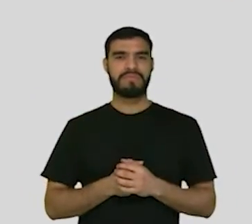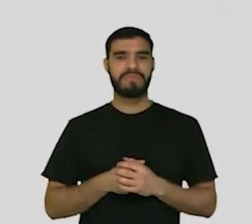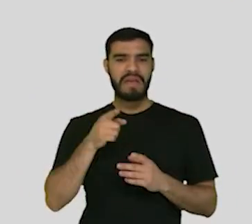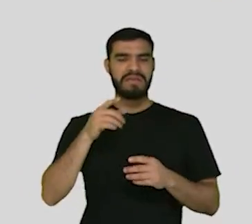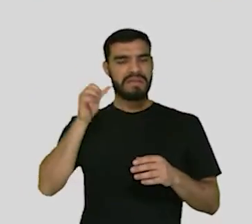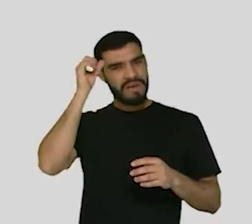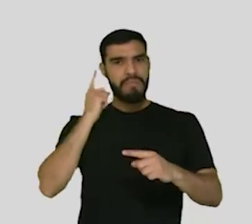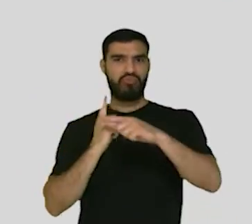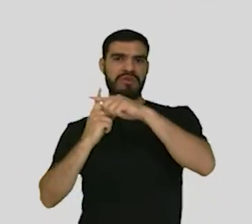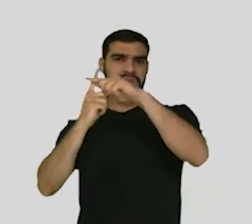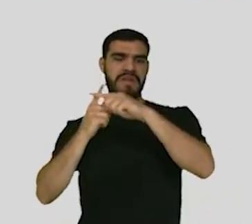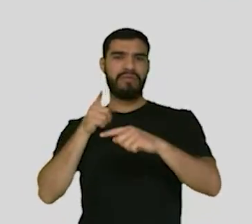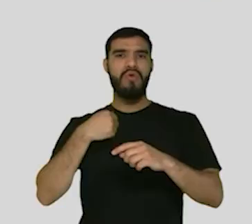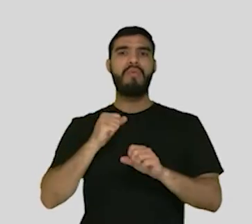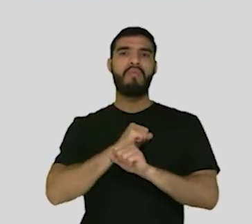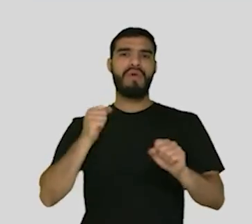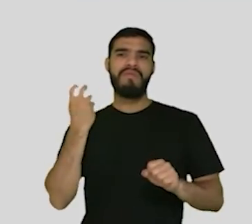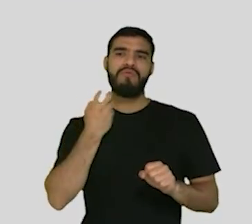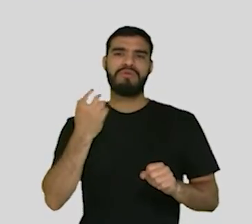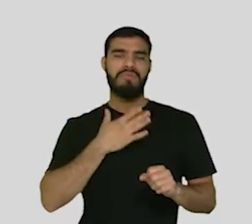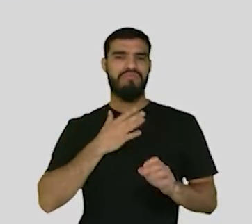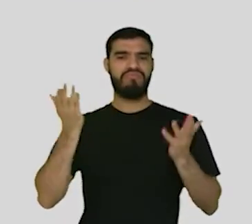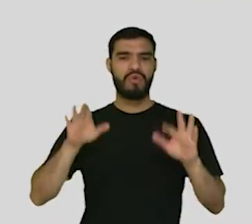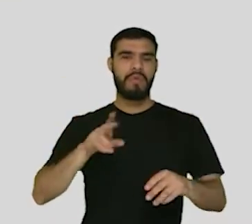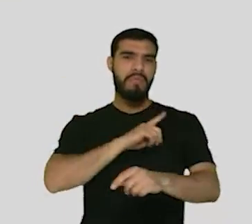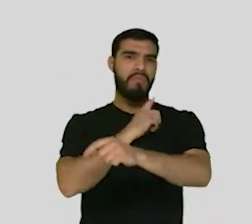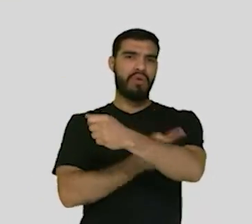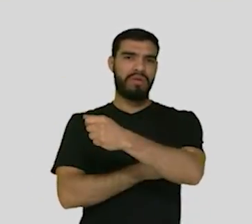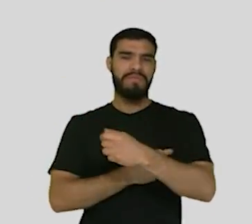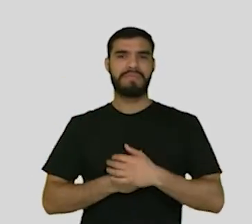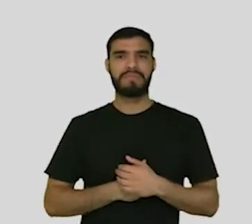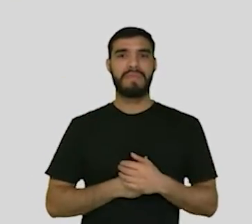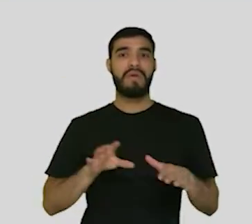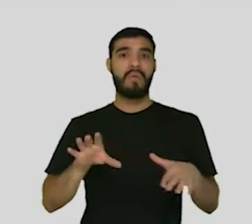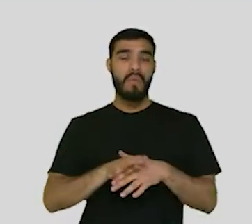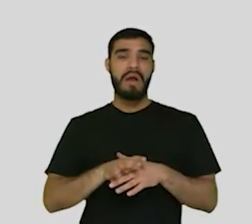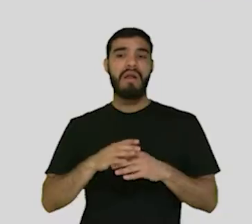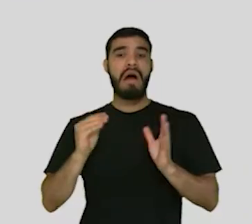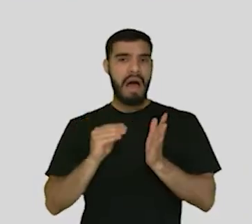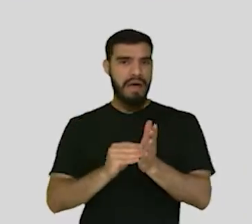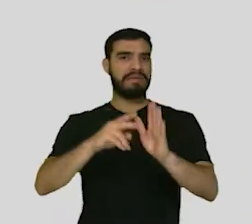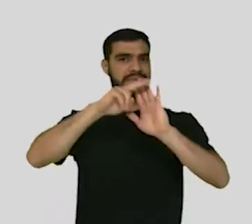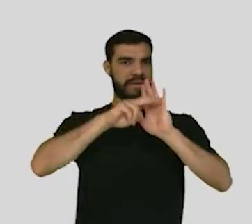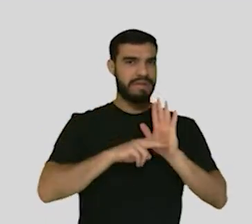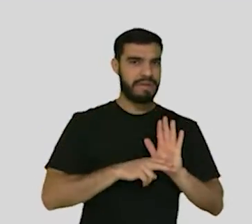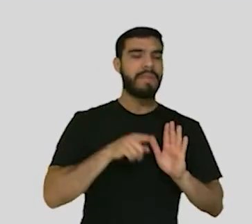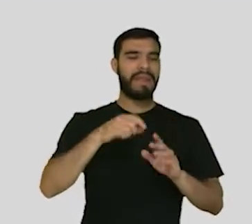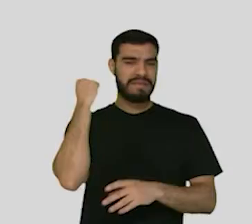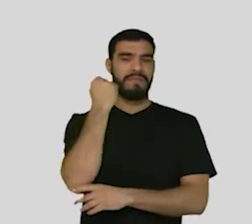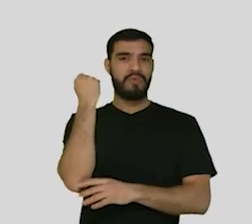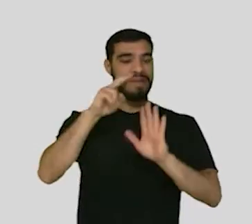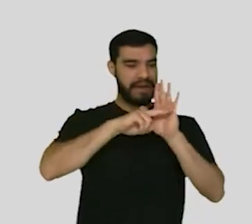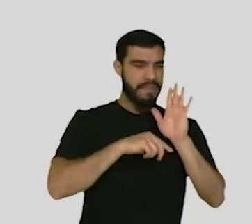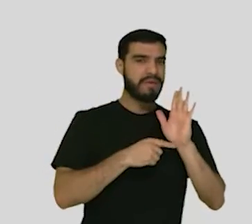romo gendar romo prendera ore poca tu ore poder ha pe royo ayu ha pe va pe articulación para marete ve upei